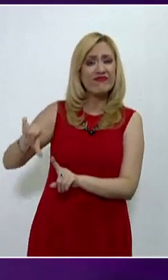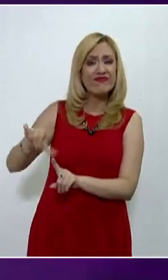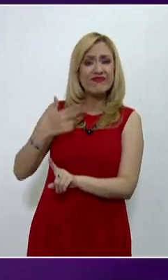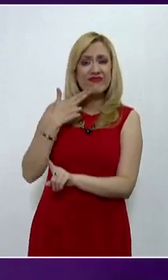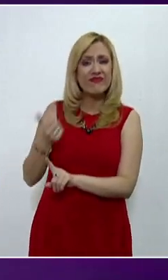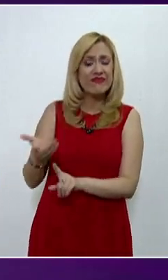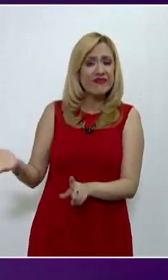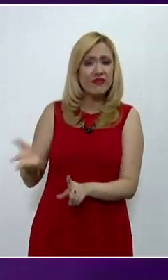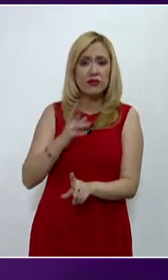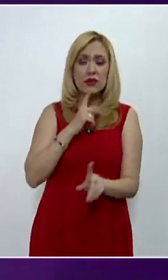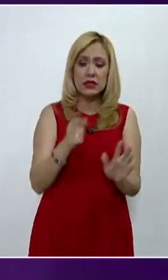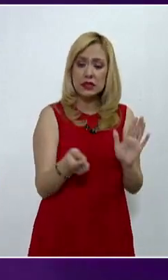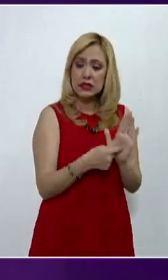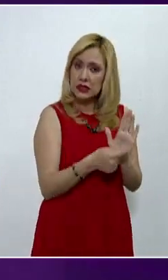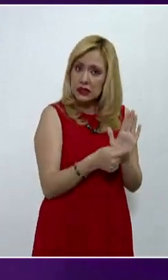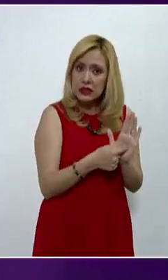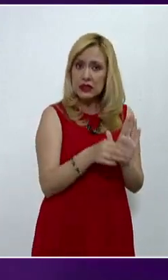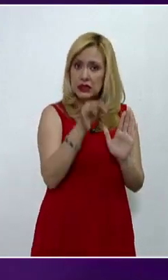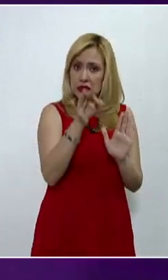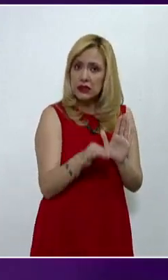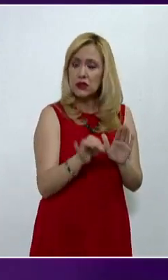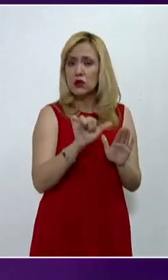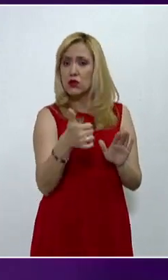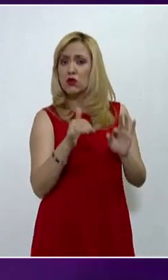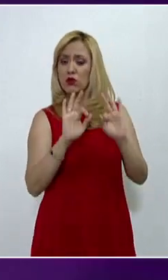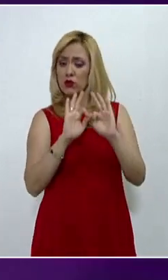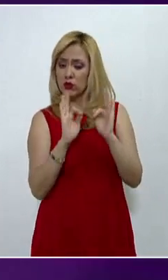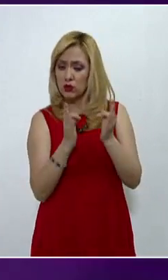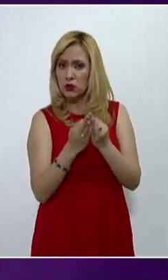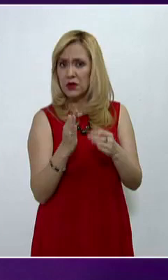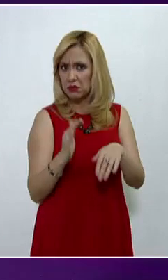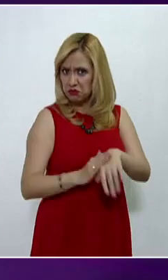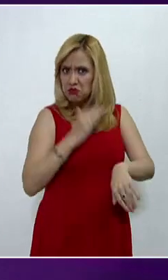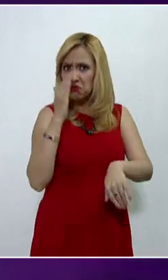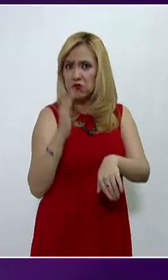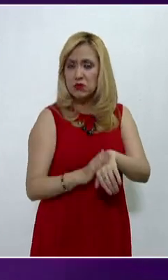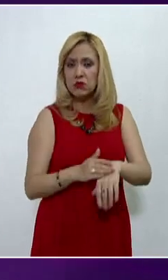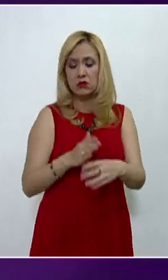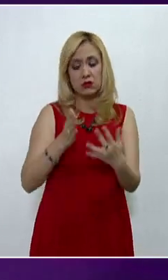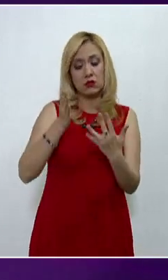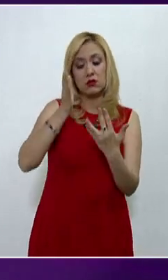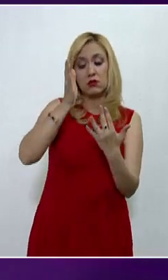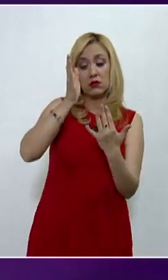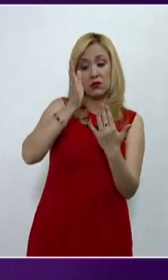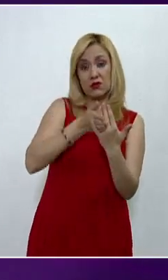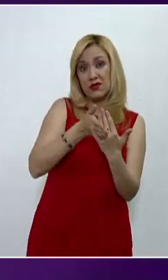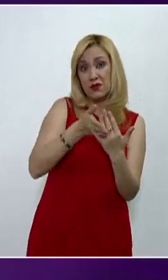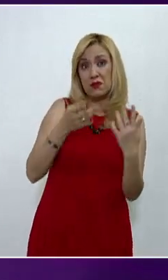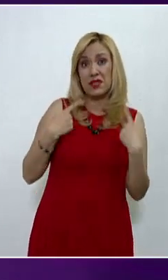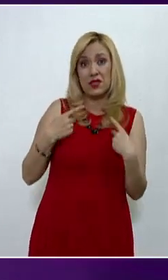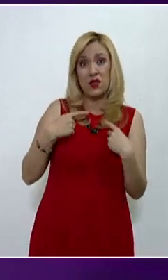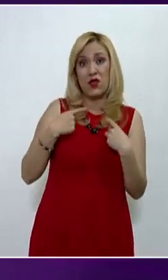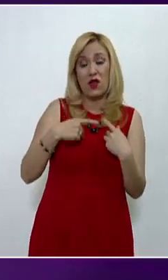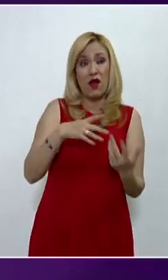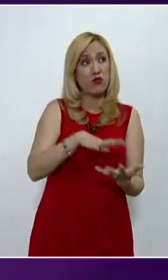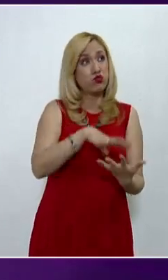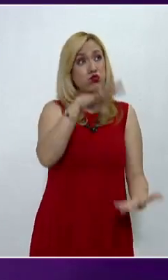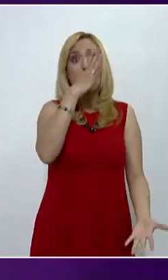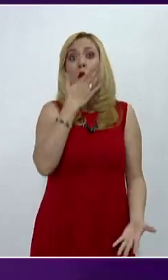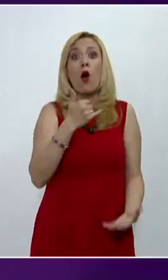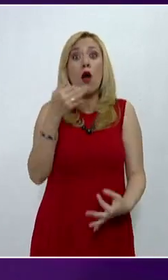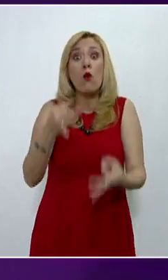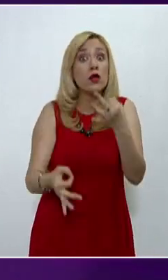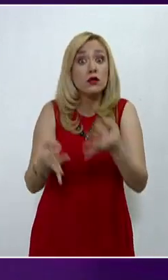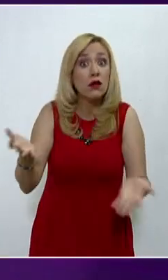es absolutamente la regla de nuestro sistema. O sea, una tercera parte de la gente que está en la cárcel no tiene un juicio, ¿no? O sea, y solamente está